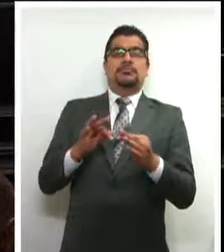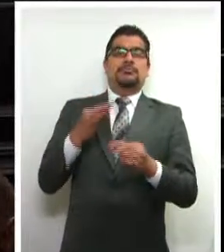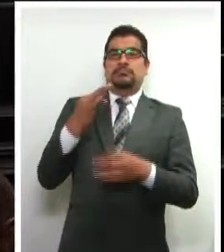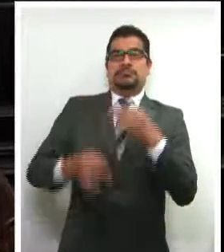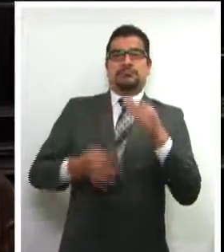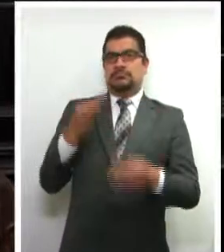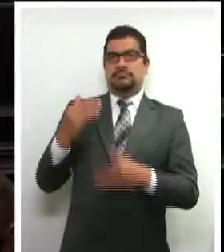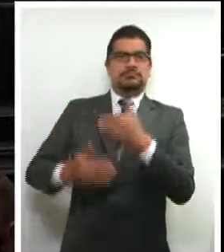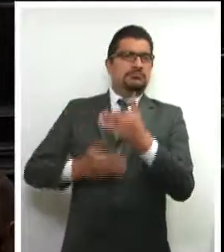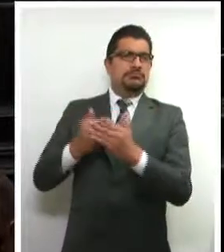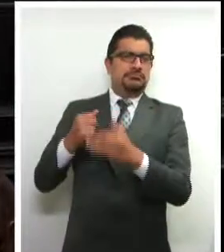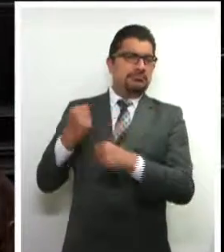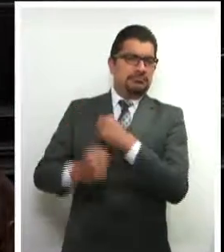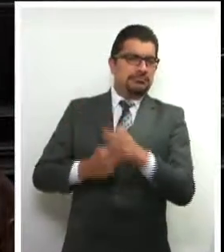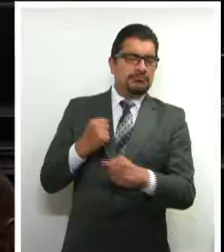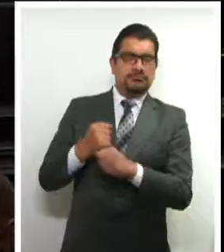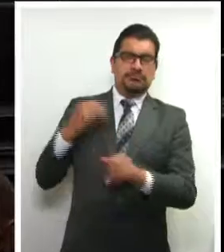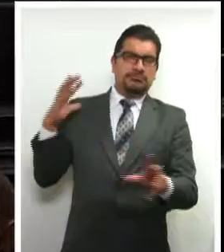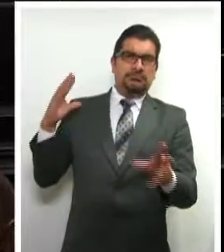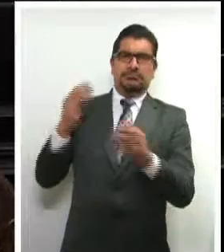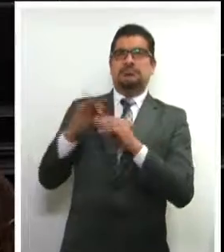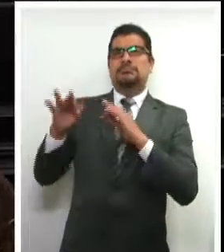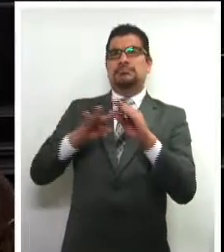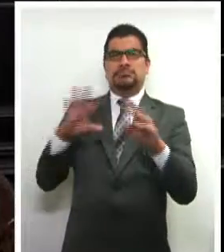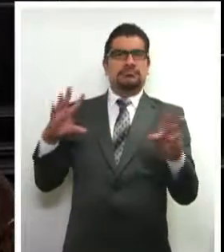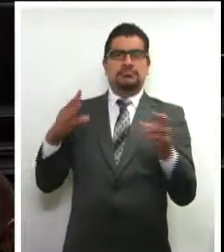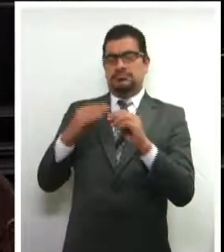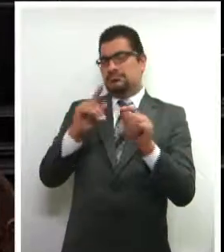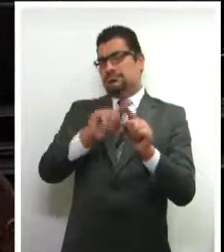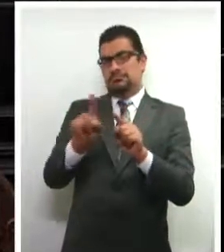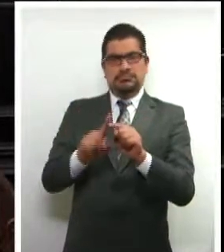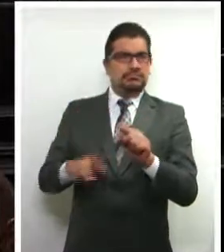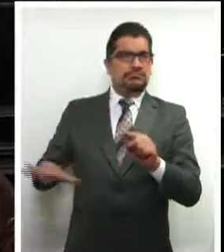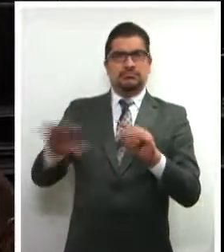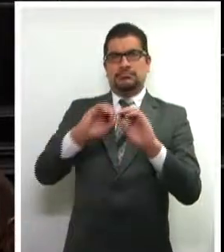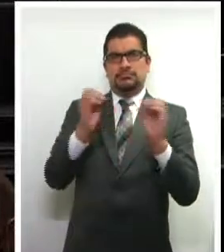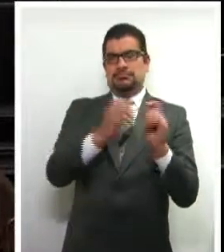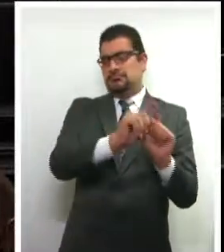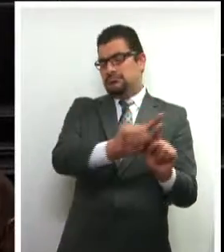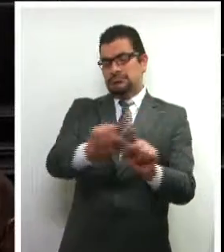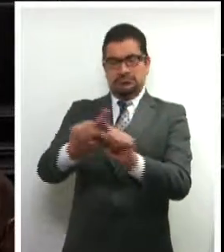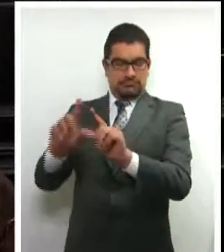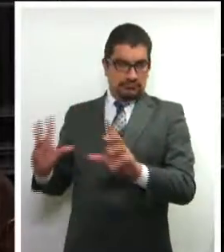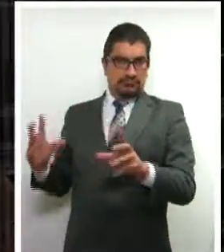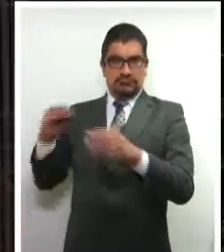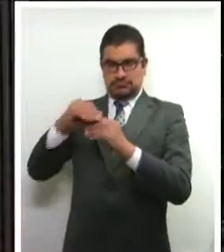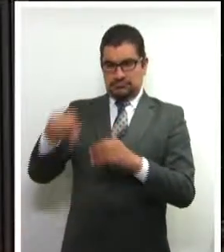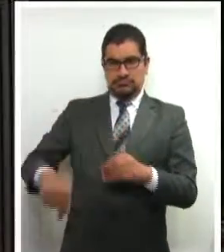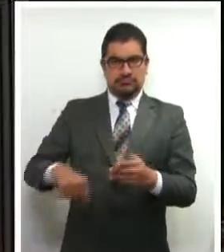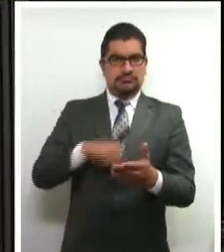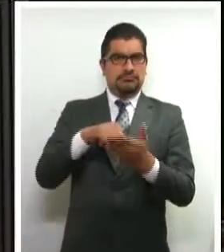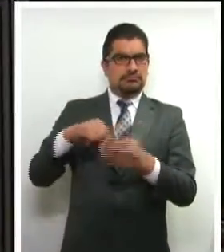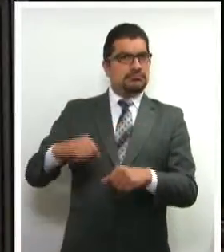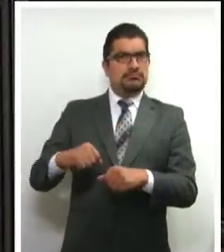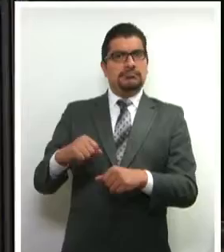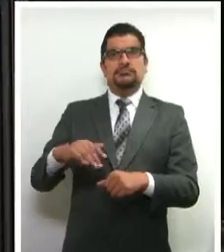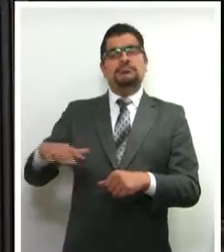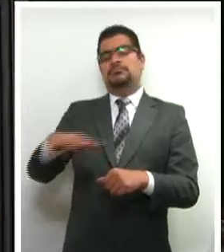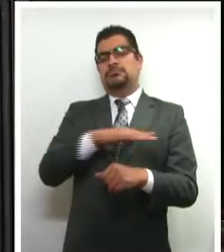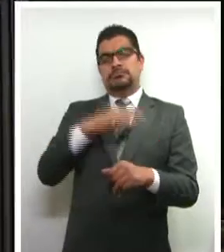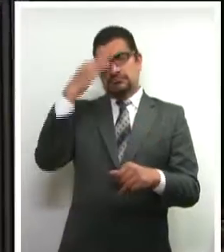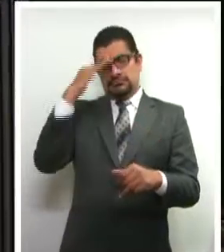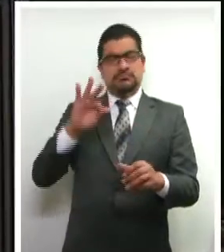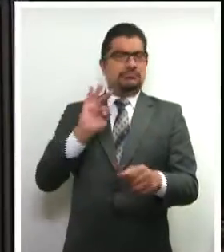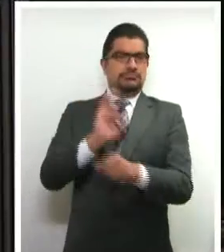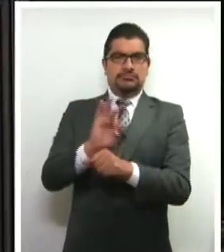resultado de un largo trabajo de organizaciones de la sociedad civil en esta ciudad, que busca promover, proteger